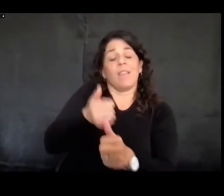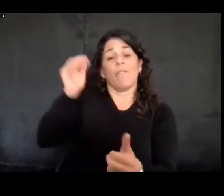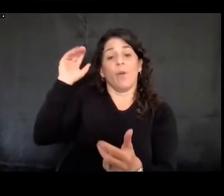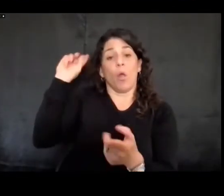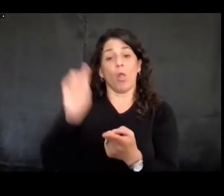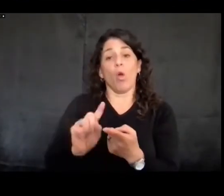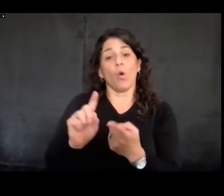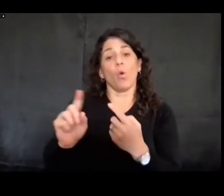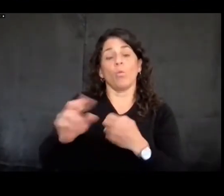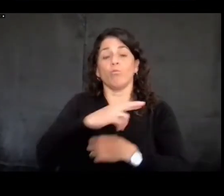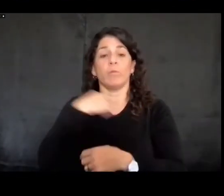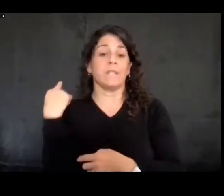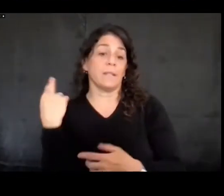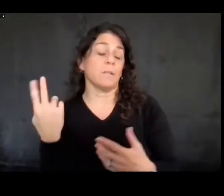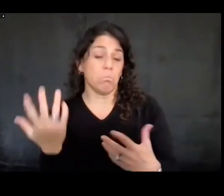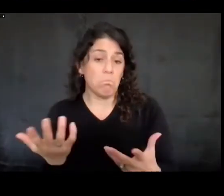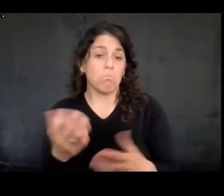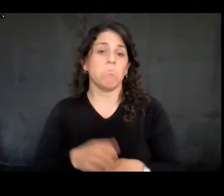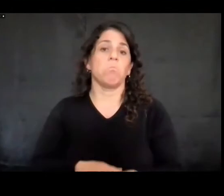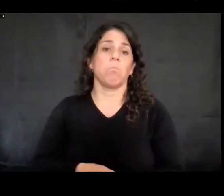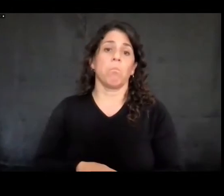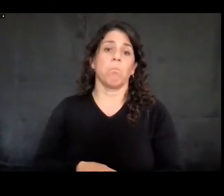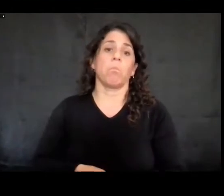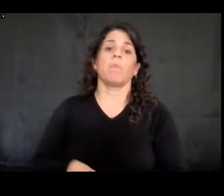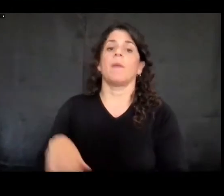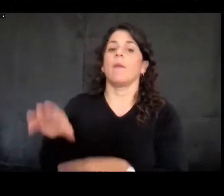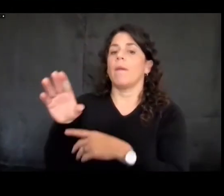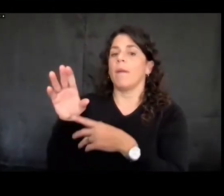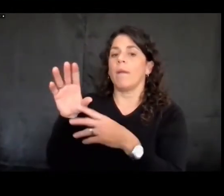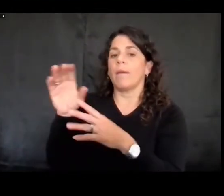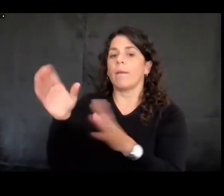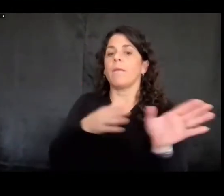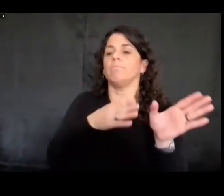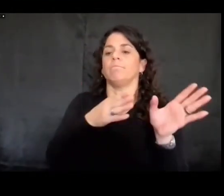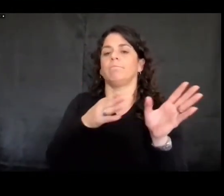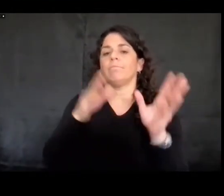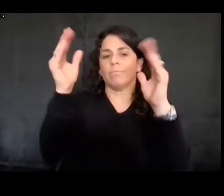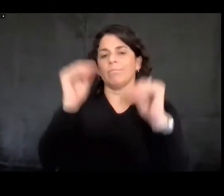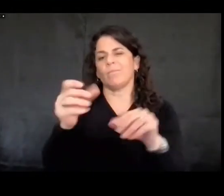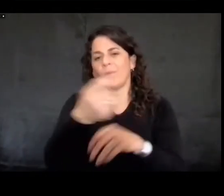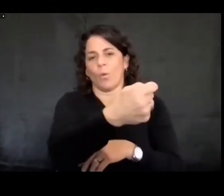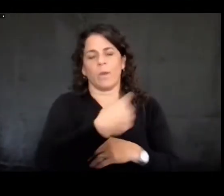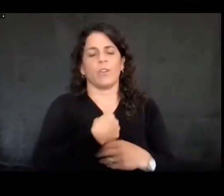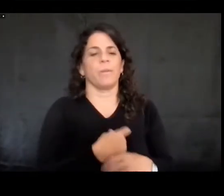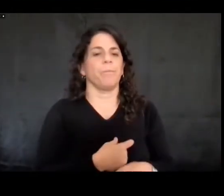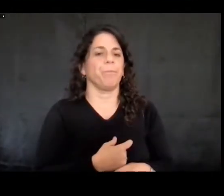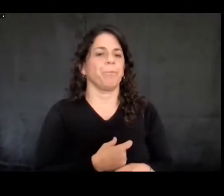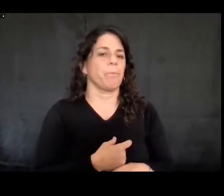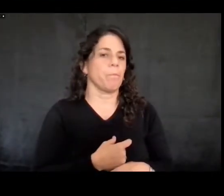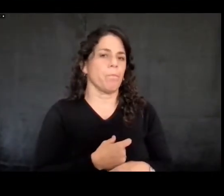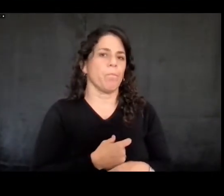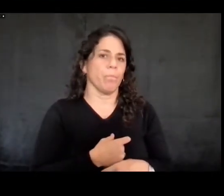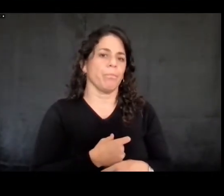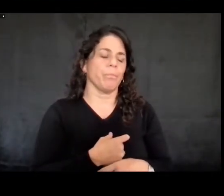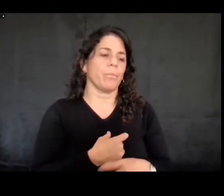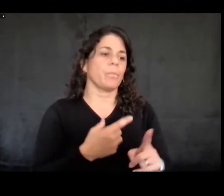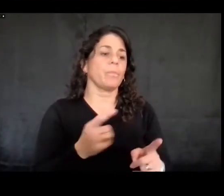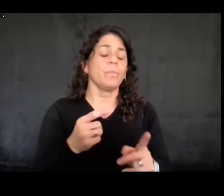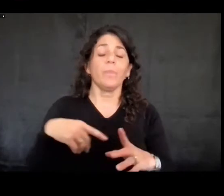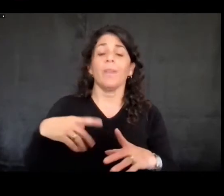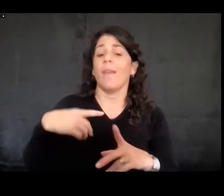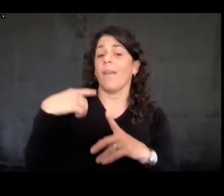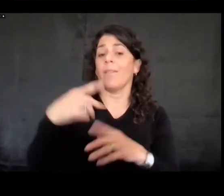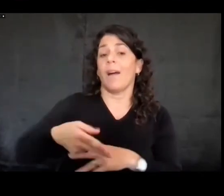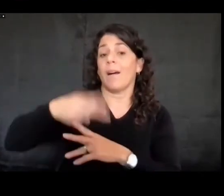diciéndome mojar hay menos riesgo para el doctor and soon usted mencionó de que